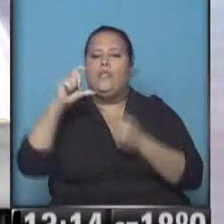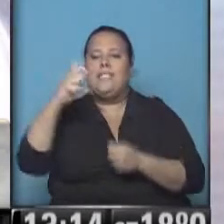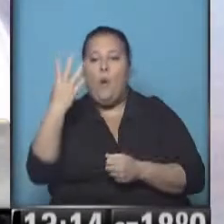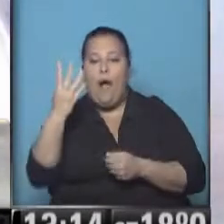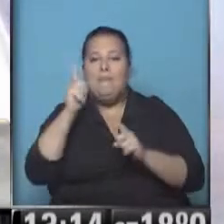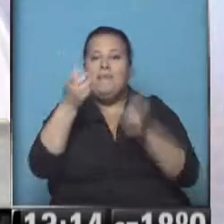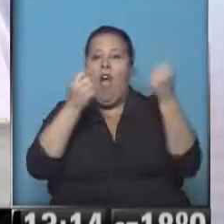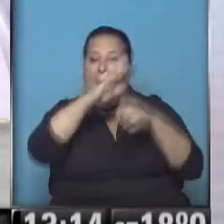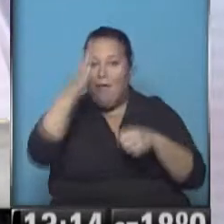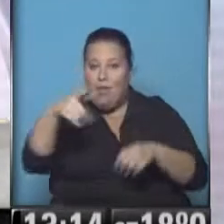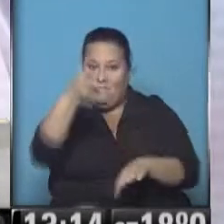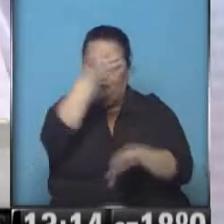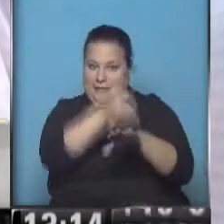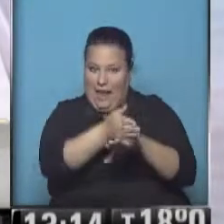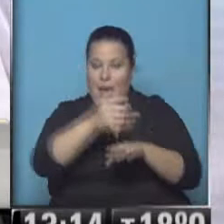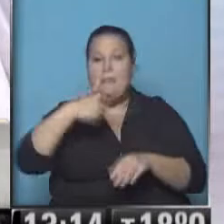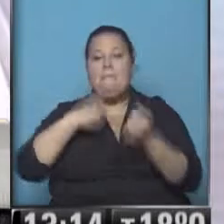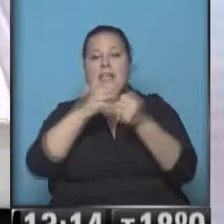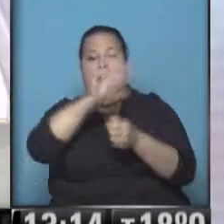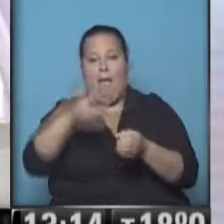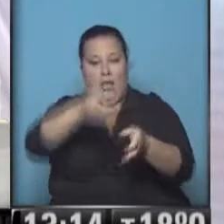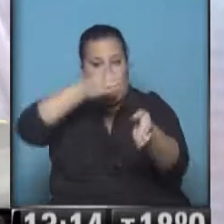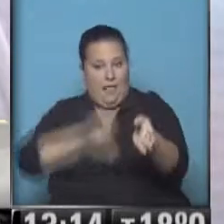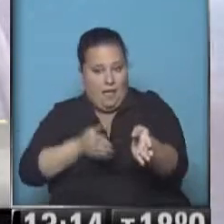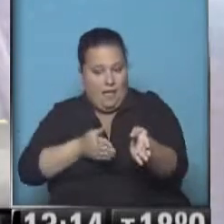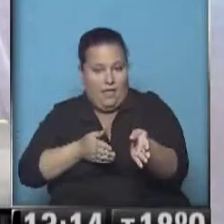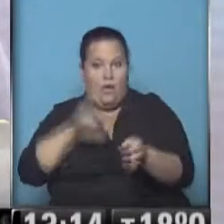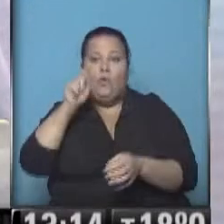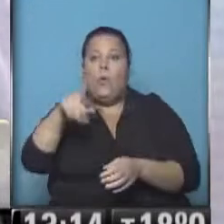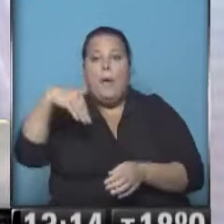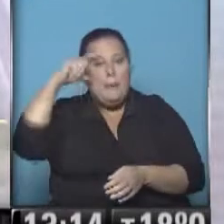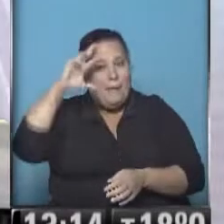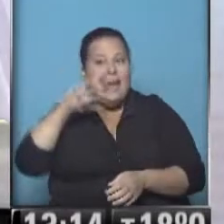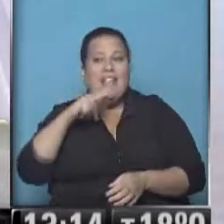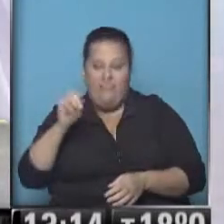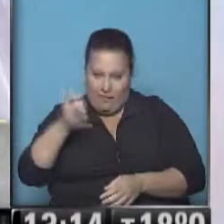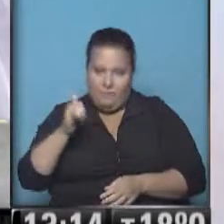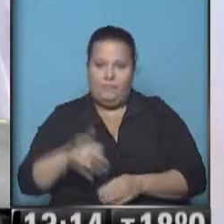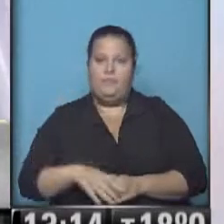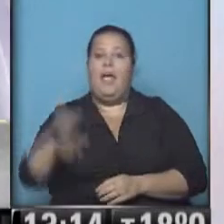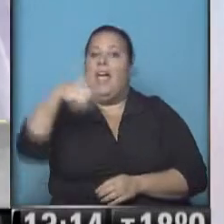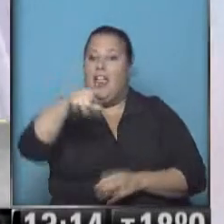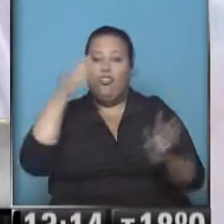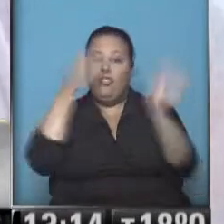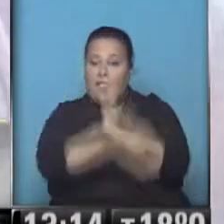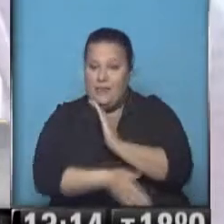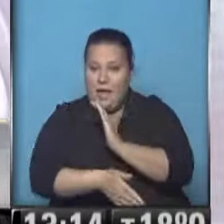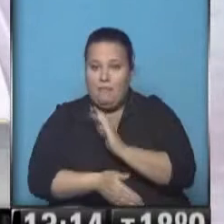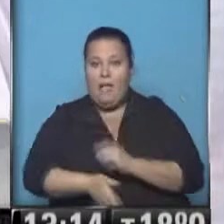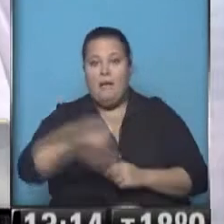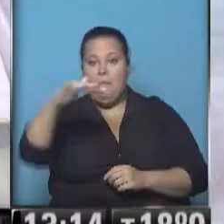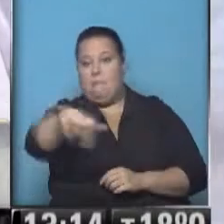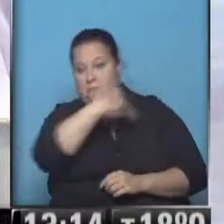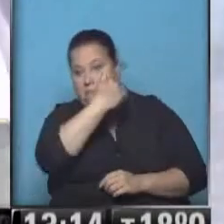está la camioneta. Mi camioneta estaba estacionada acá. ¿Su camioneta Meriva? Claro, la Meriva. Ellos se dan a la fuga para aquel